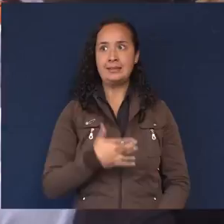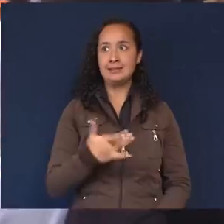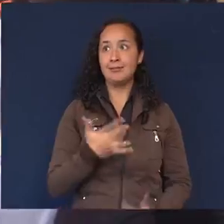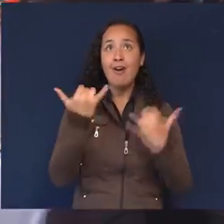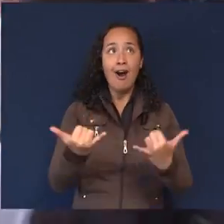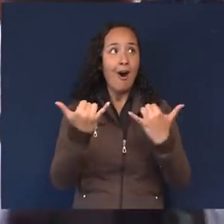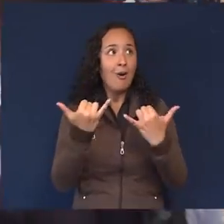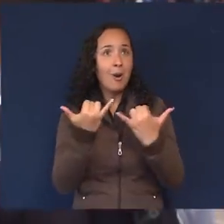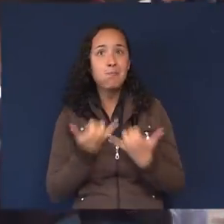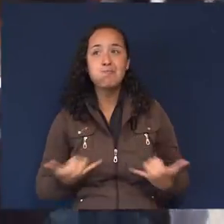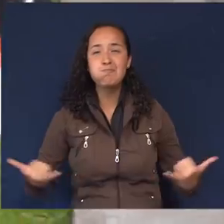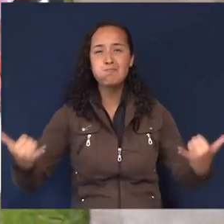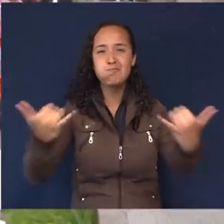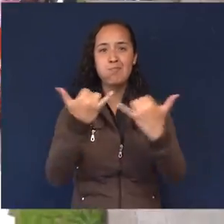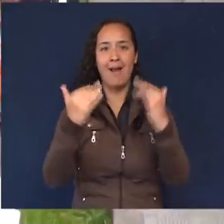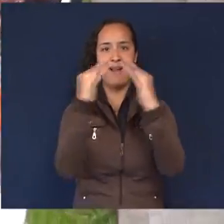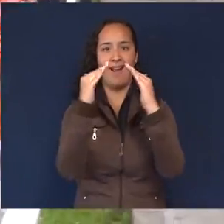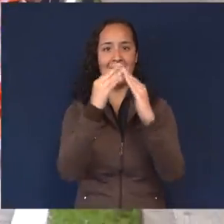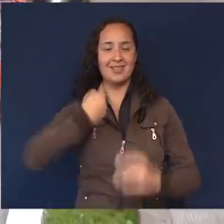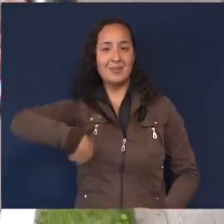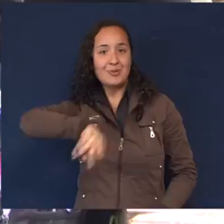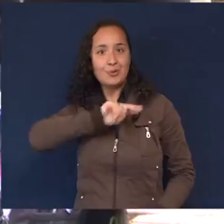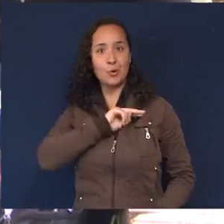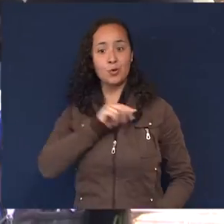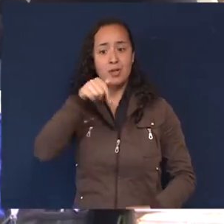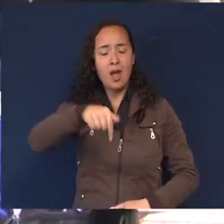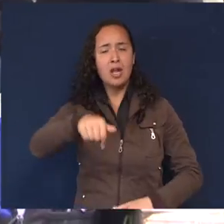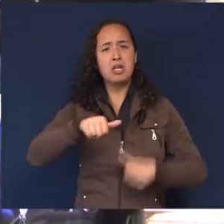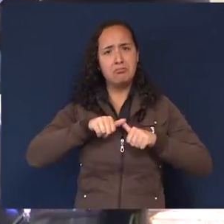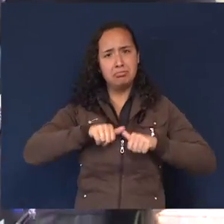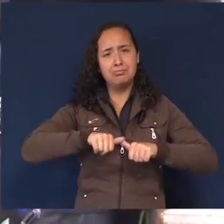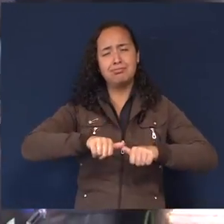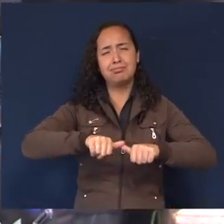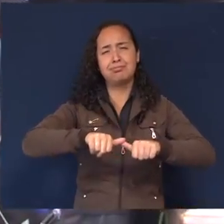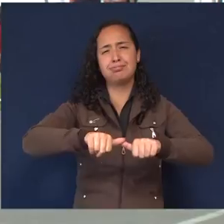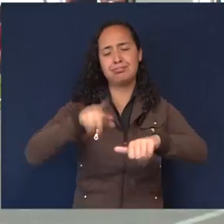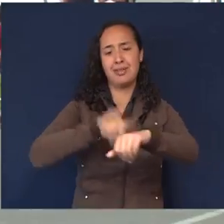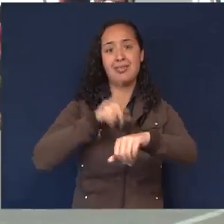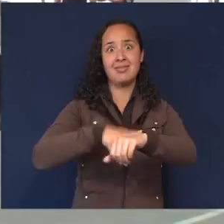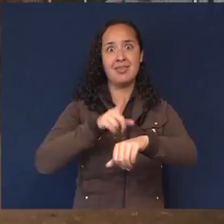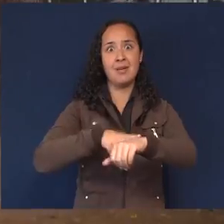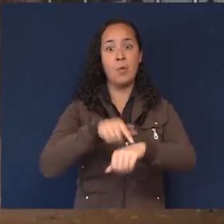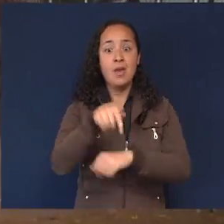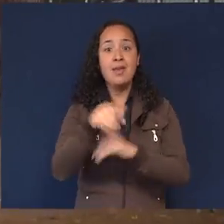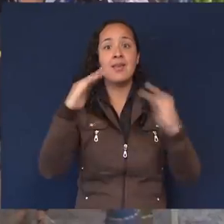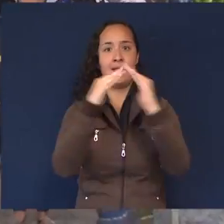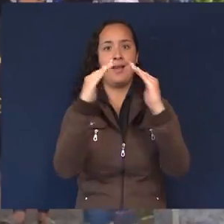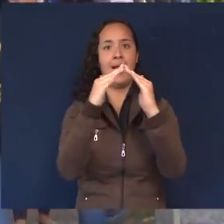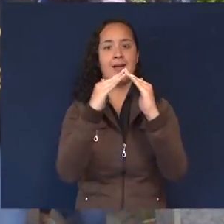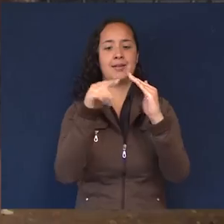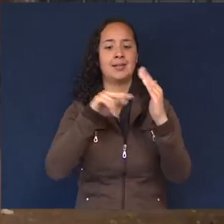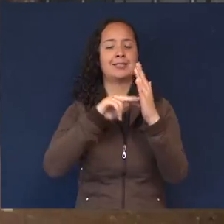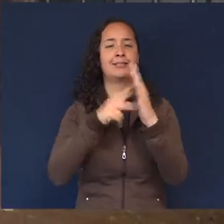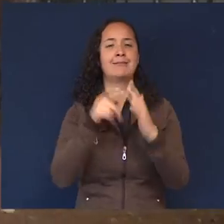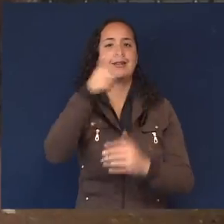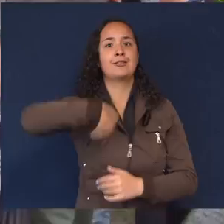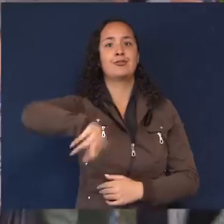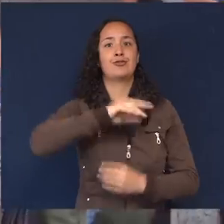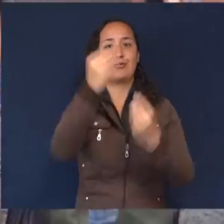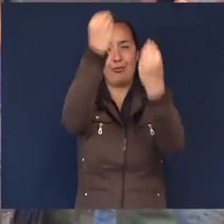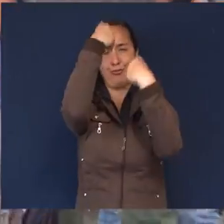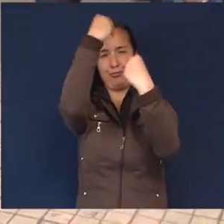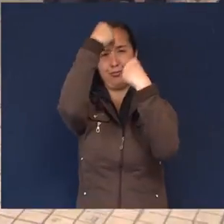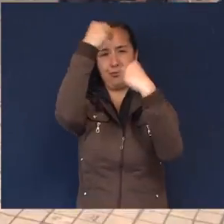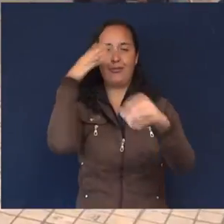esta es nuestra casa y aquí vamos a estar durante mucho tiempo y pues a esta casa le vamos a deber nuestra formación como futuro